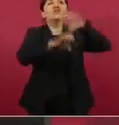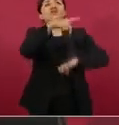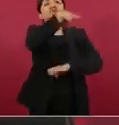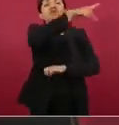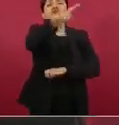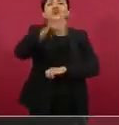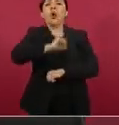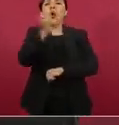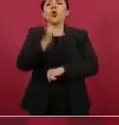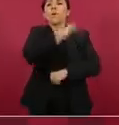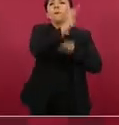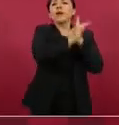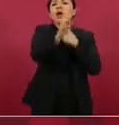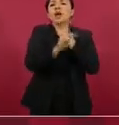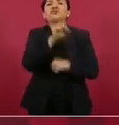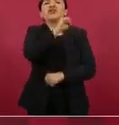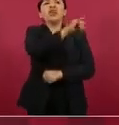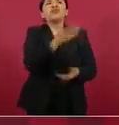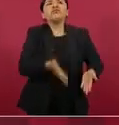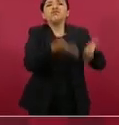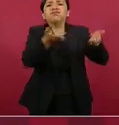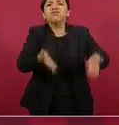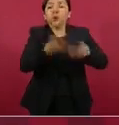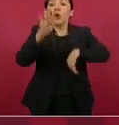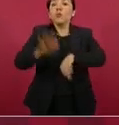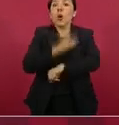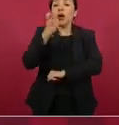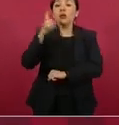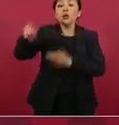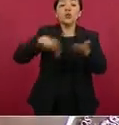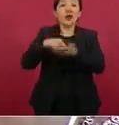extranjeras, por eso inundaron dos veces a Tabasco,